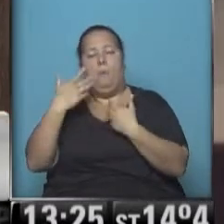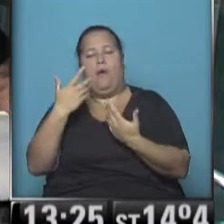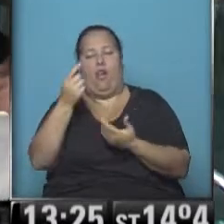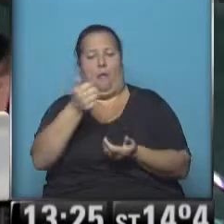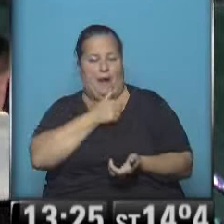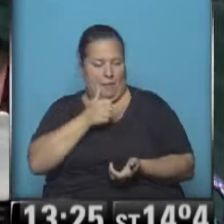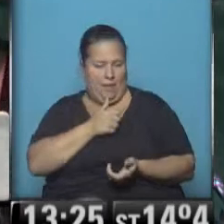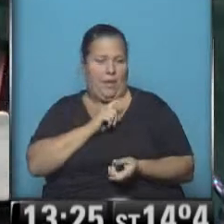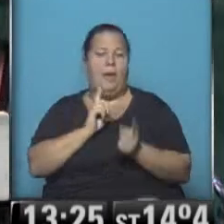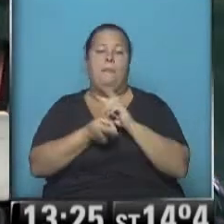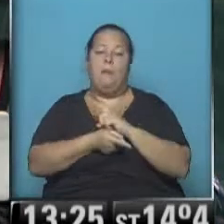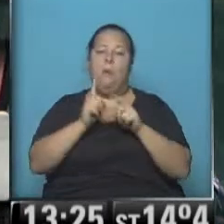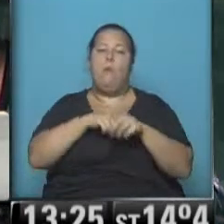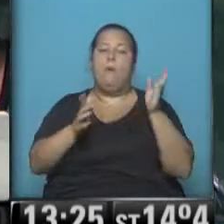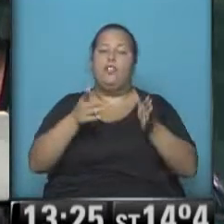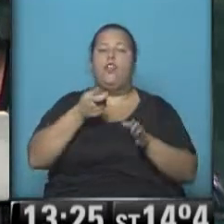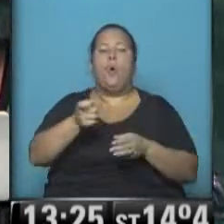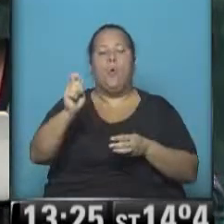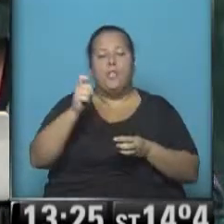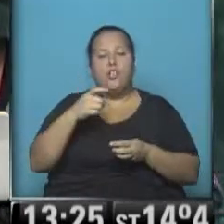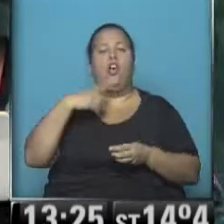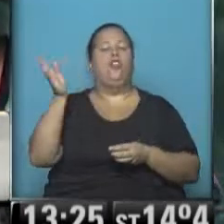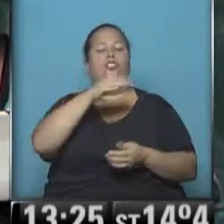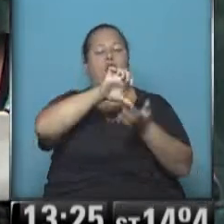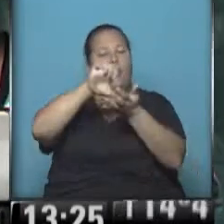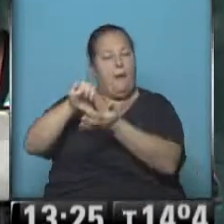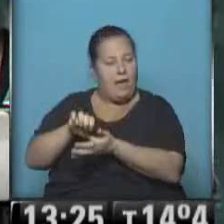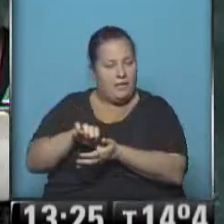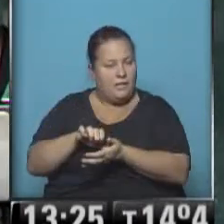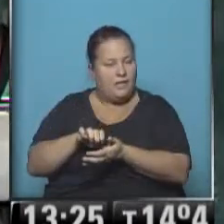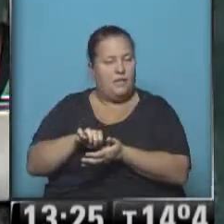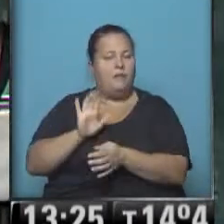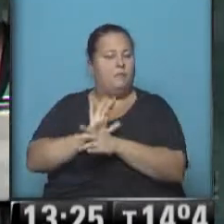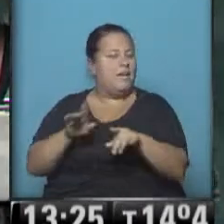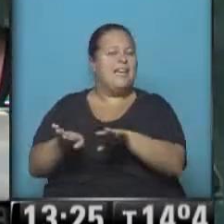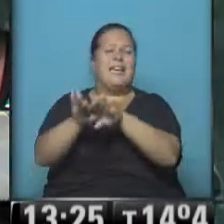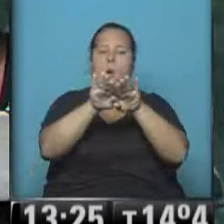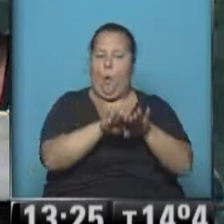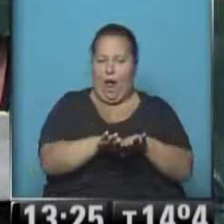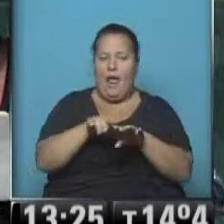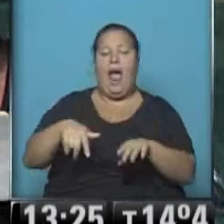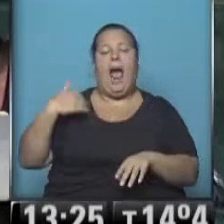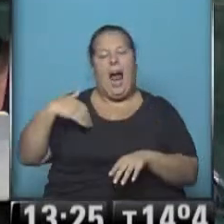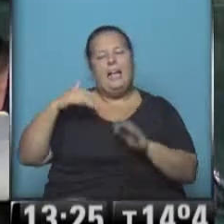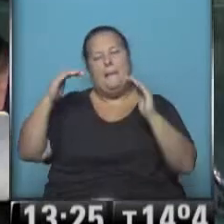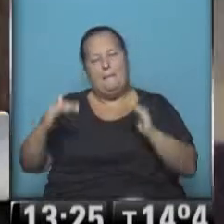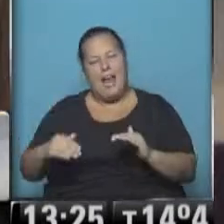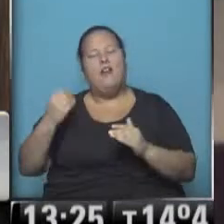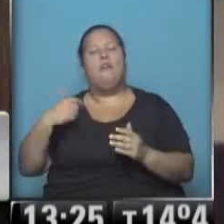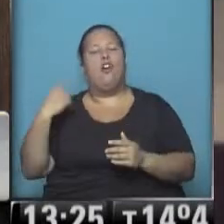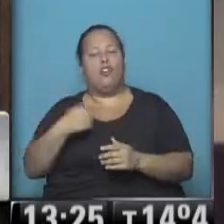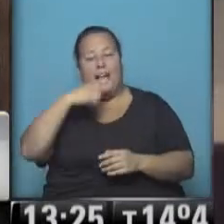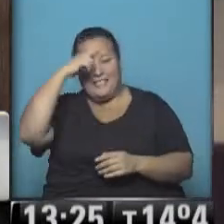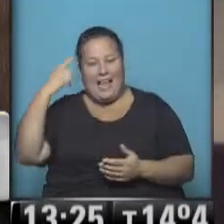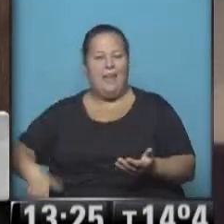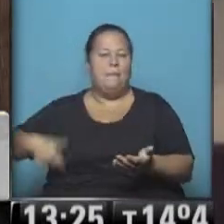pero luego vieron esta perjudicial y zación que en todos los países está haciendo absolutamente igual en argentina quizá no tanto porque nosotros del